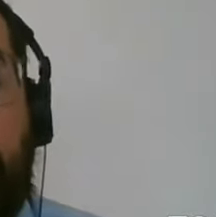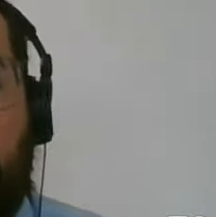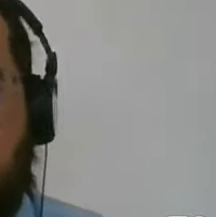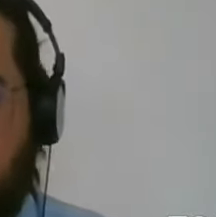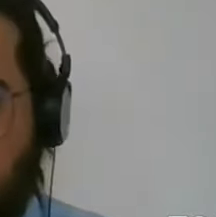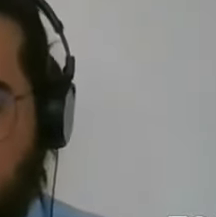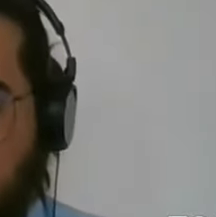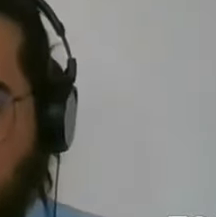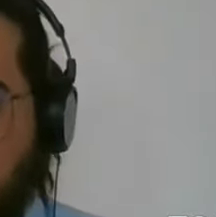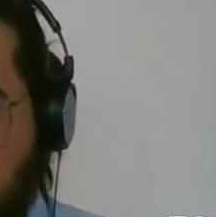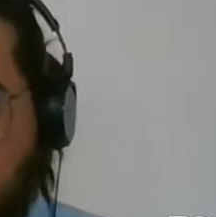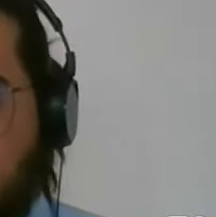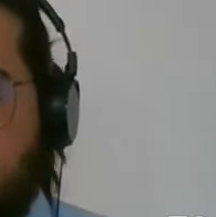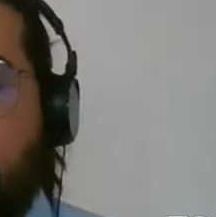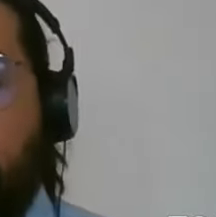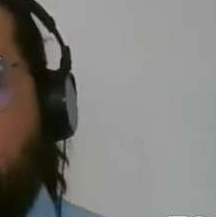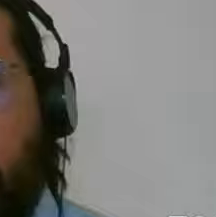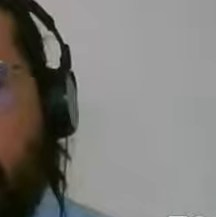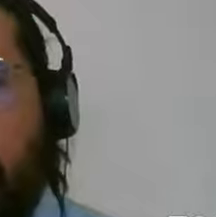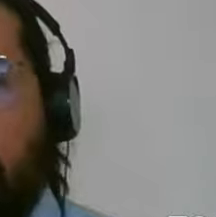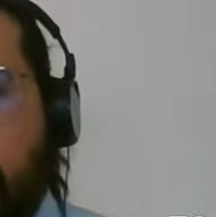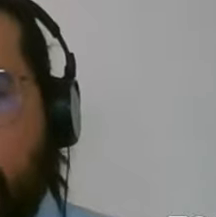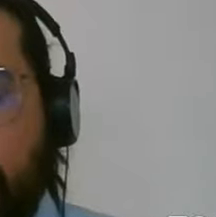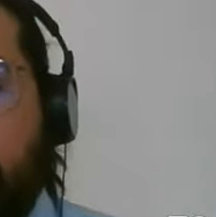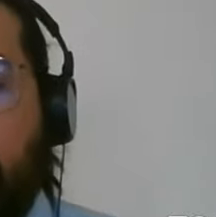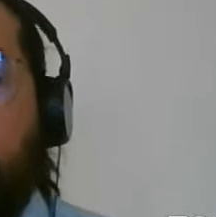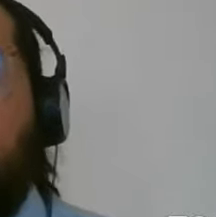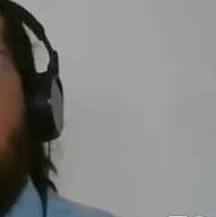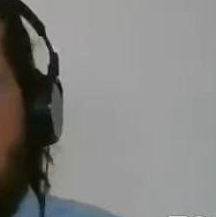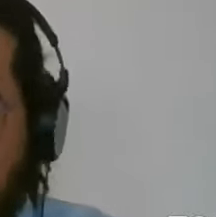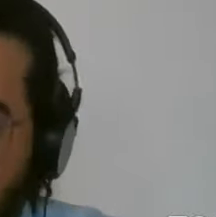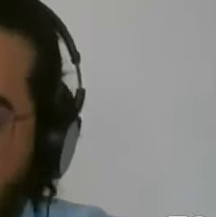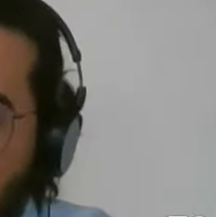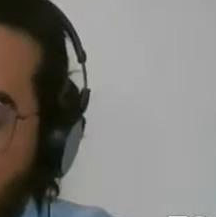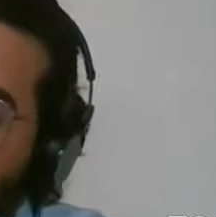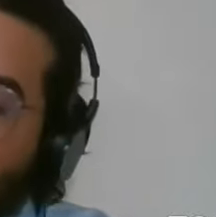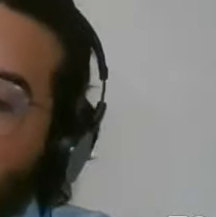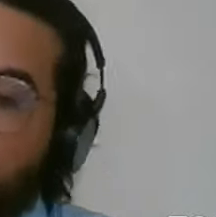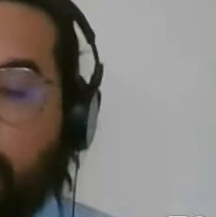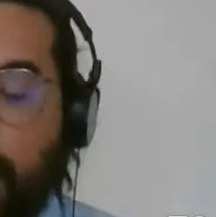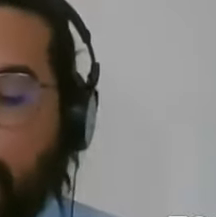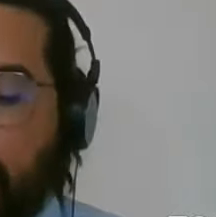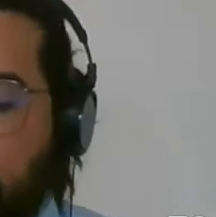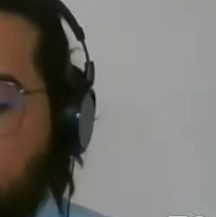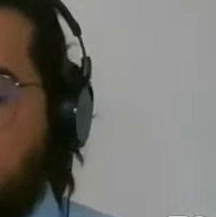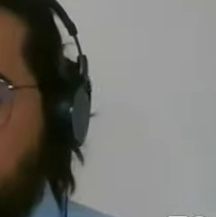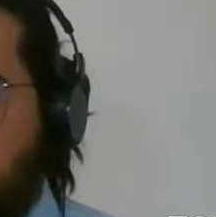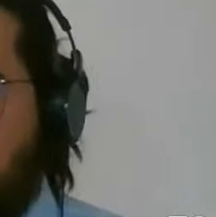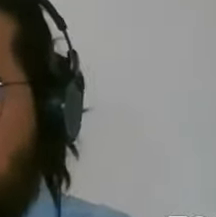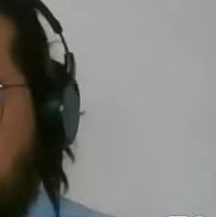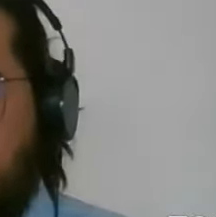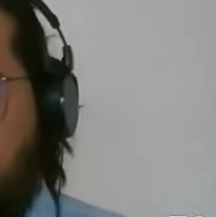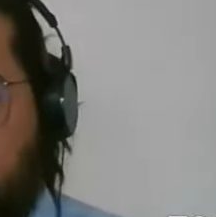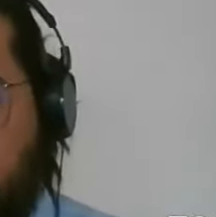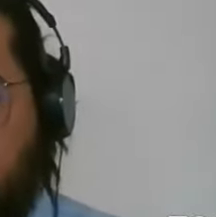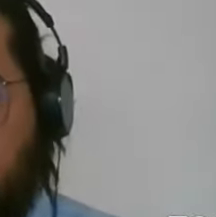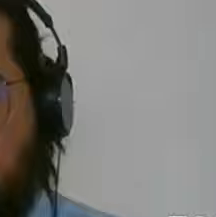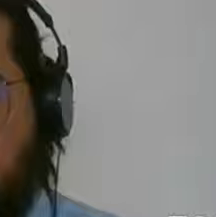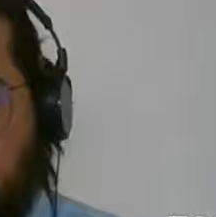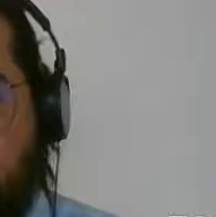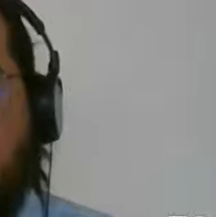los criterios de la Corte, como ya les dije, a partir de la síntesis de los hechos de cada caso